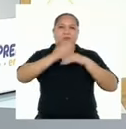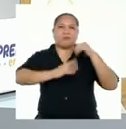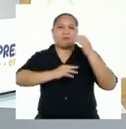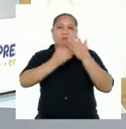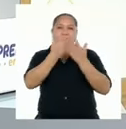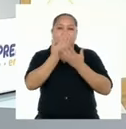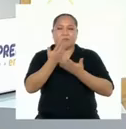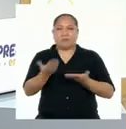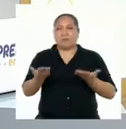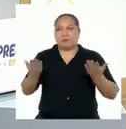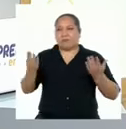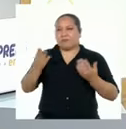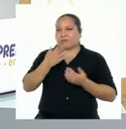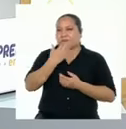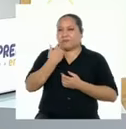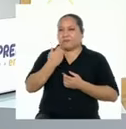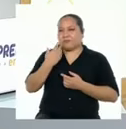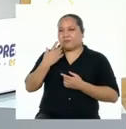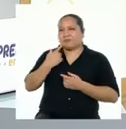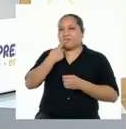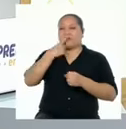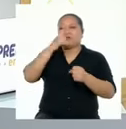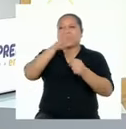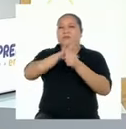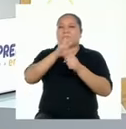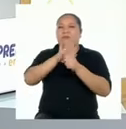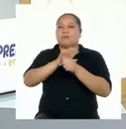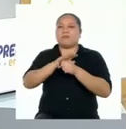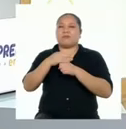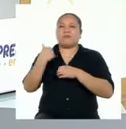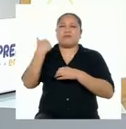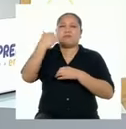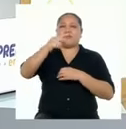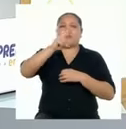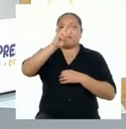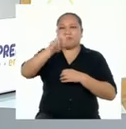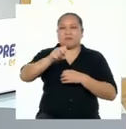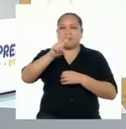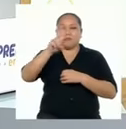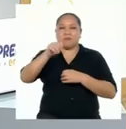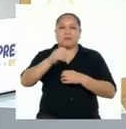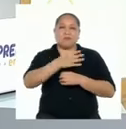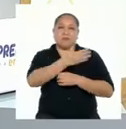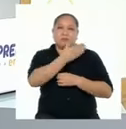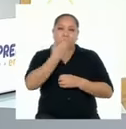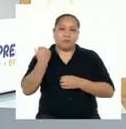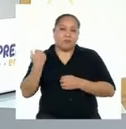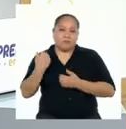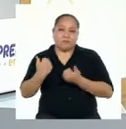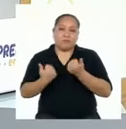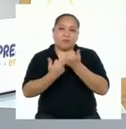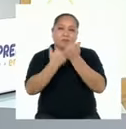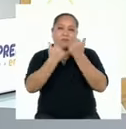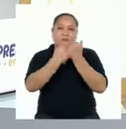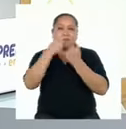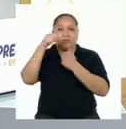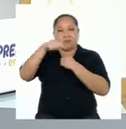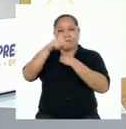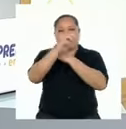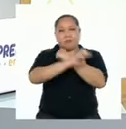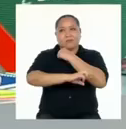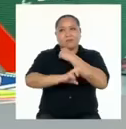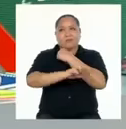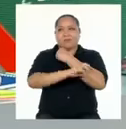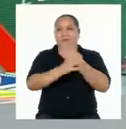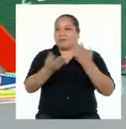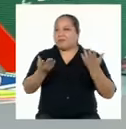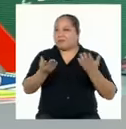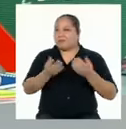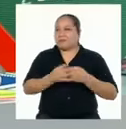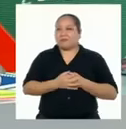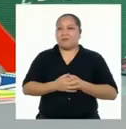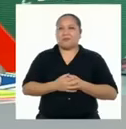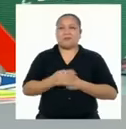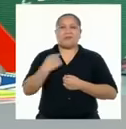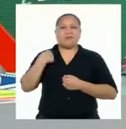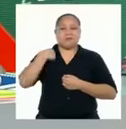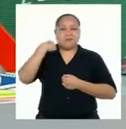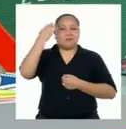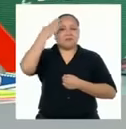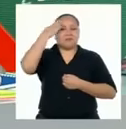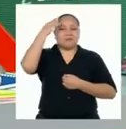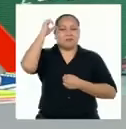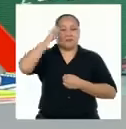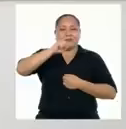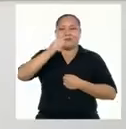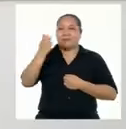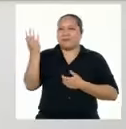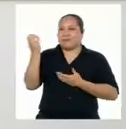nos invite a comprometernos con un 2021 mucho mejor en todo aspecto y contribuyendo en nuestro país? Yo sé quién nos